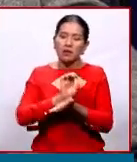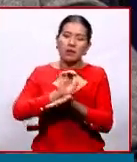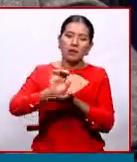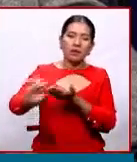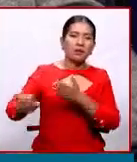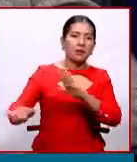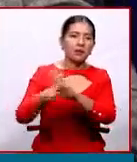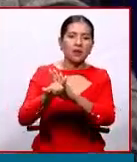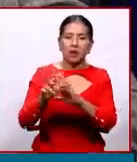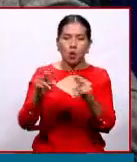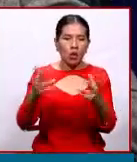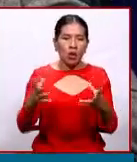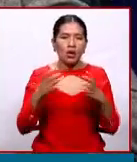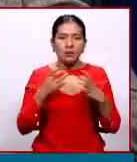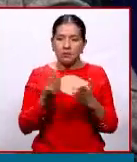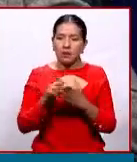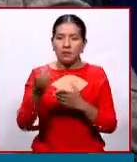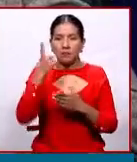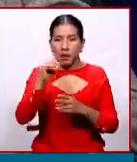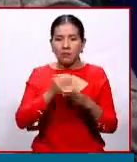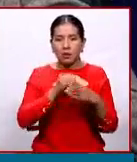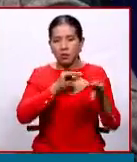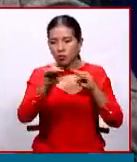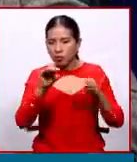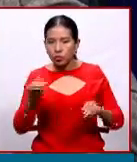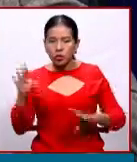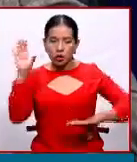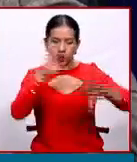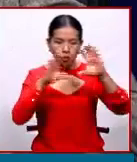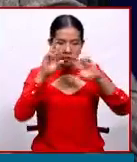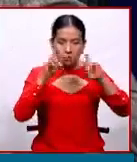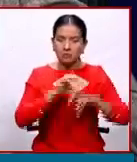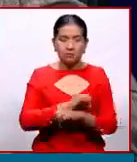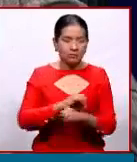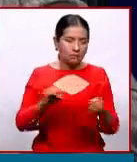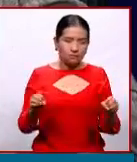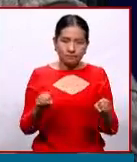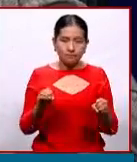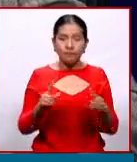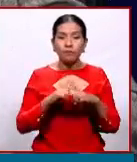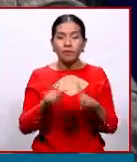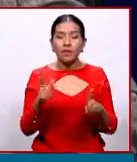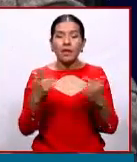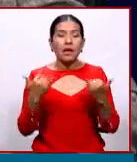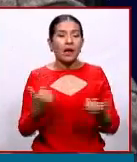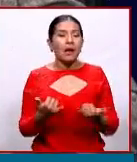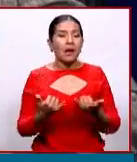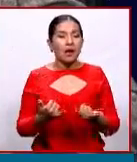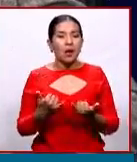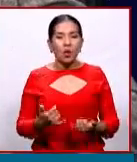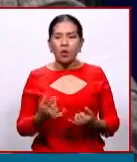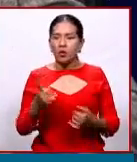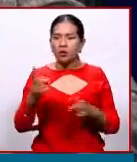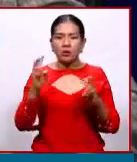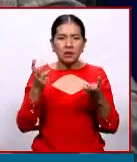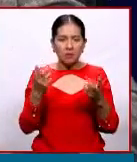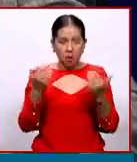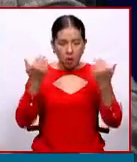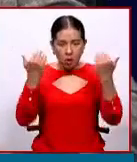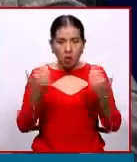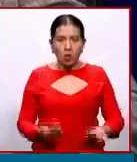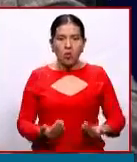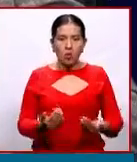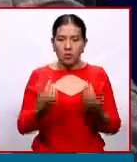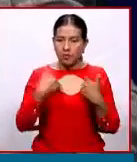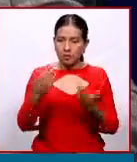no tenía capacidad de inversión, menos de prospección, en fin. ¿Cuál es la envergadura que hoy tiene